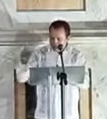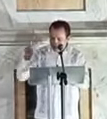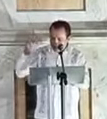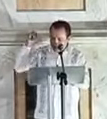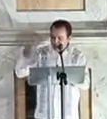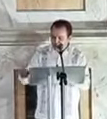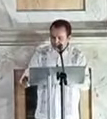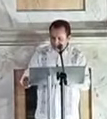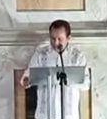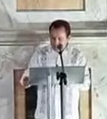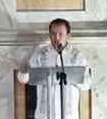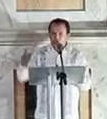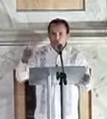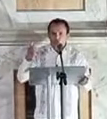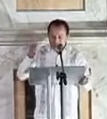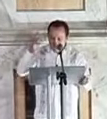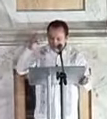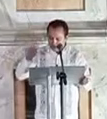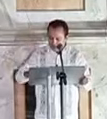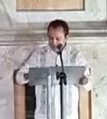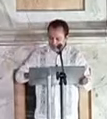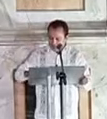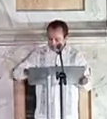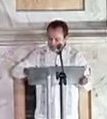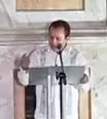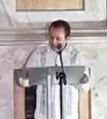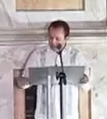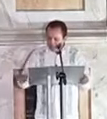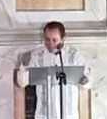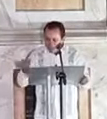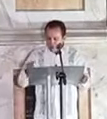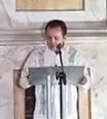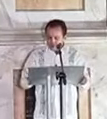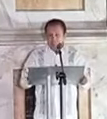Con quien juntos y con los ciudadanos